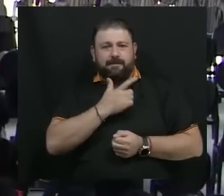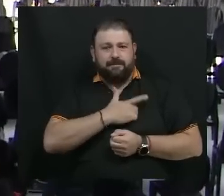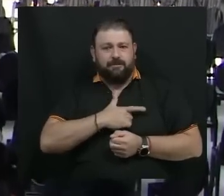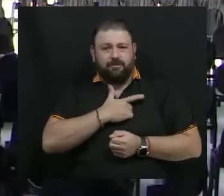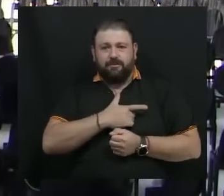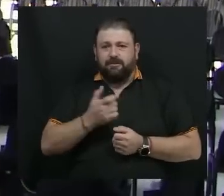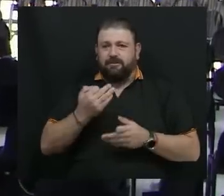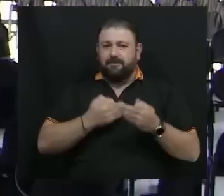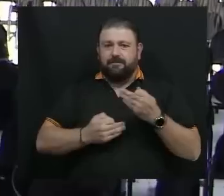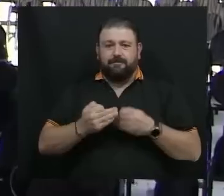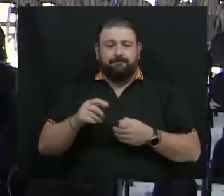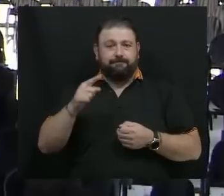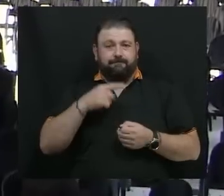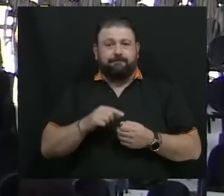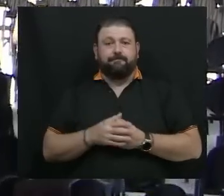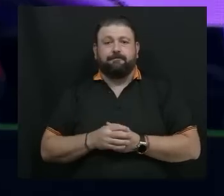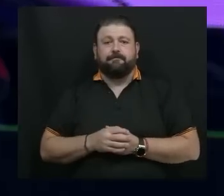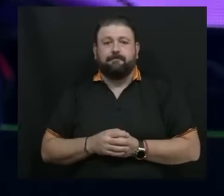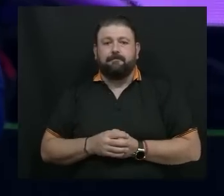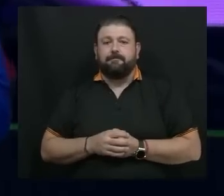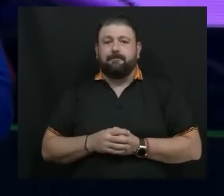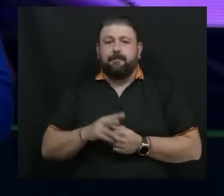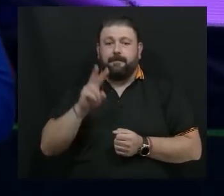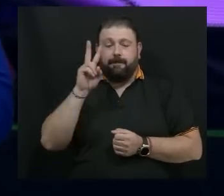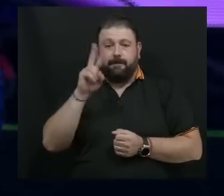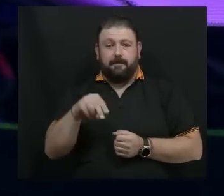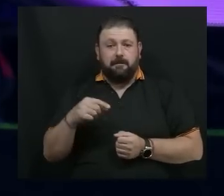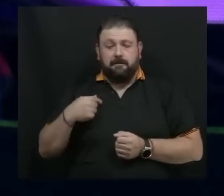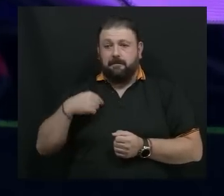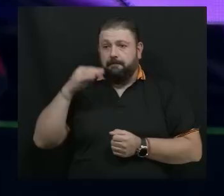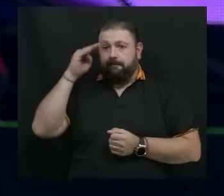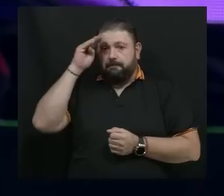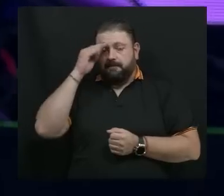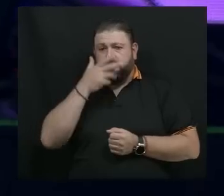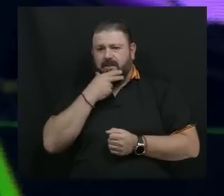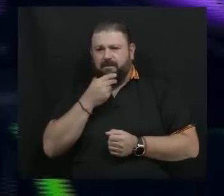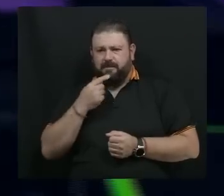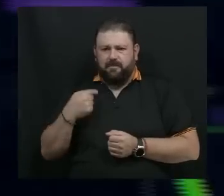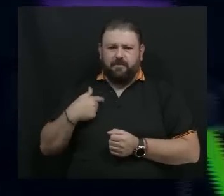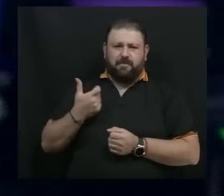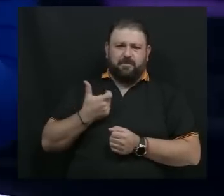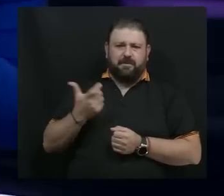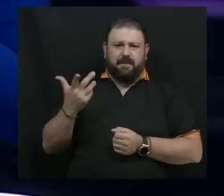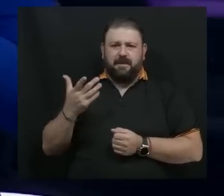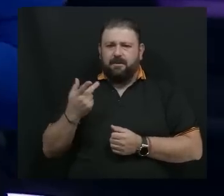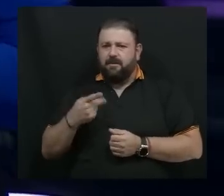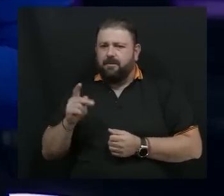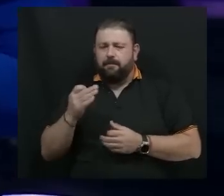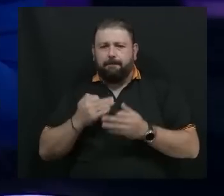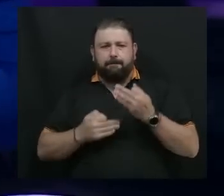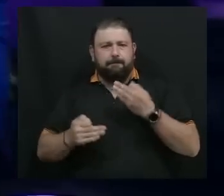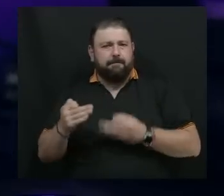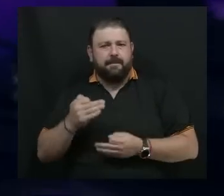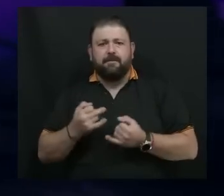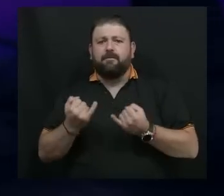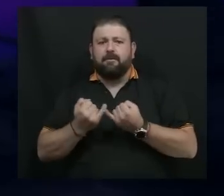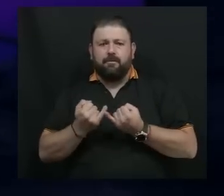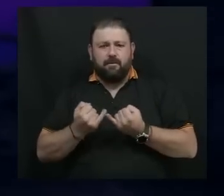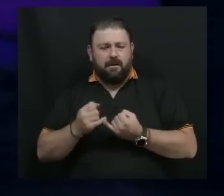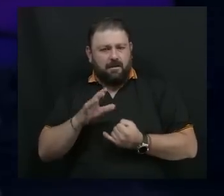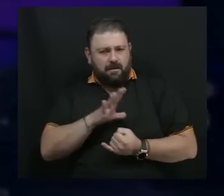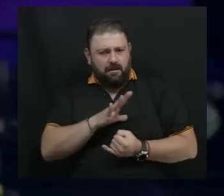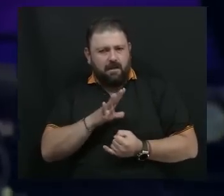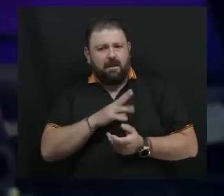Ay, es que a mí mi hombre me sale súper costoso, ¿oyeron? Abrimos el cajoncito del baño y hay más